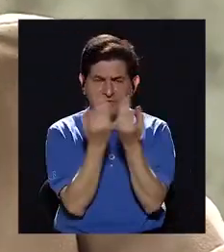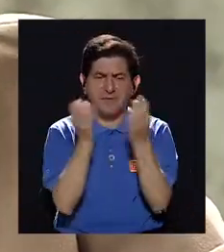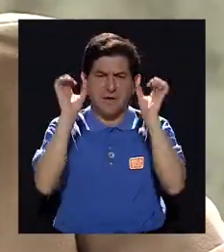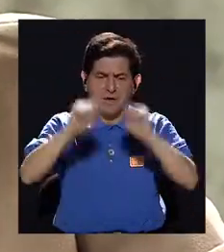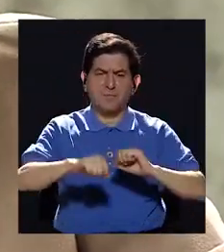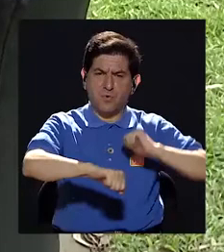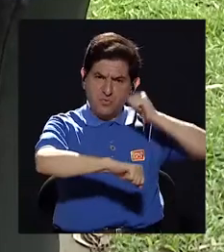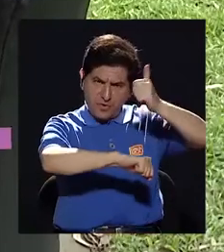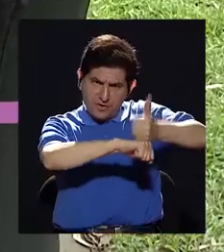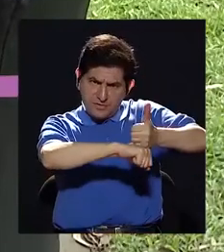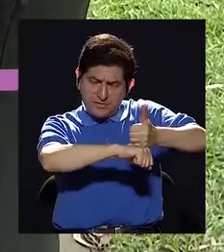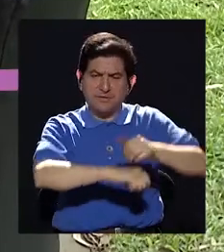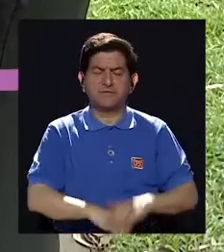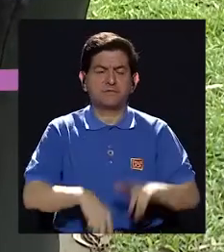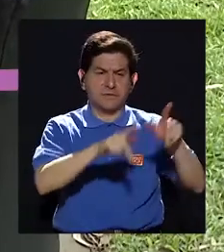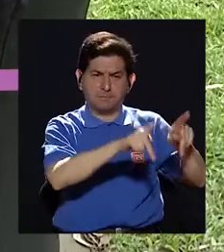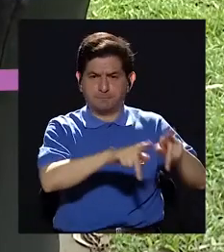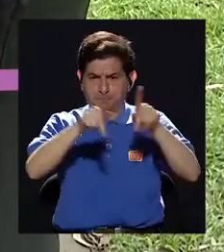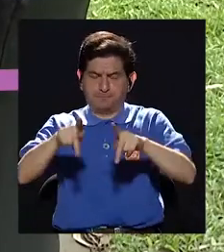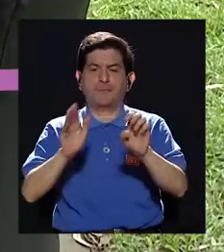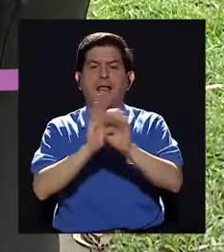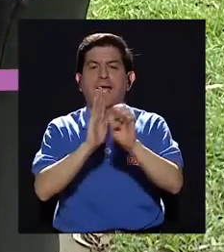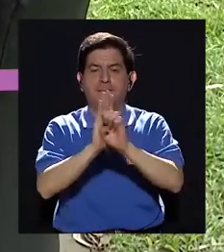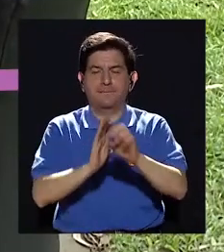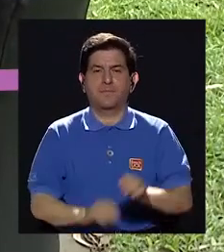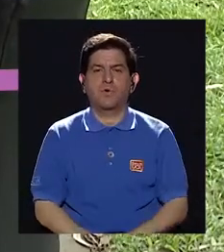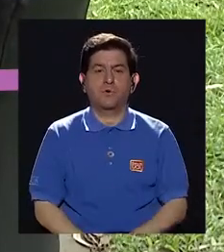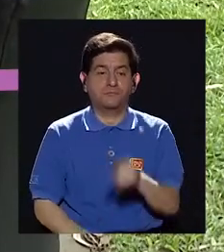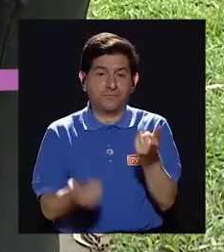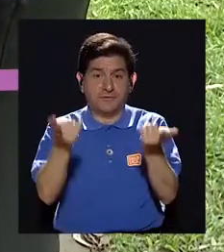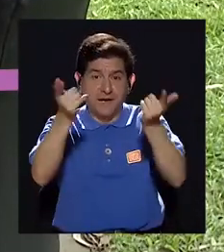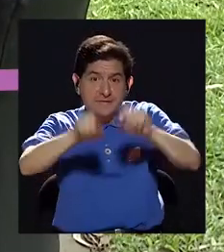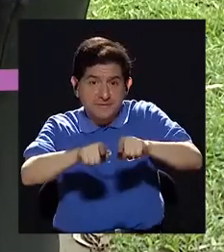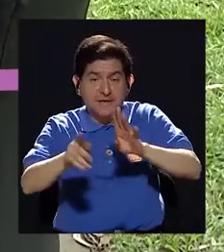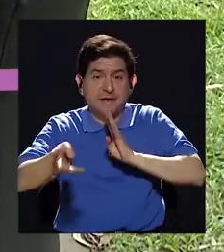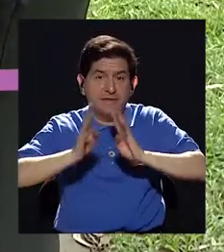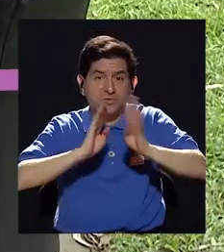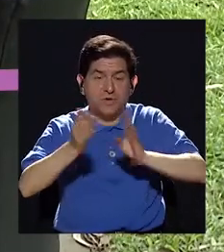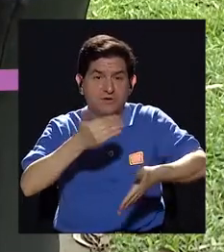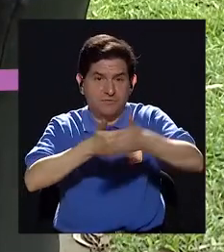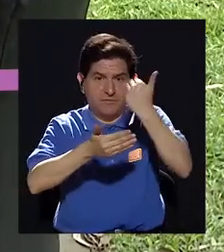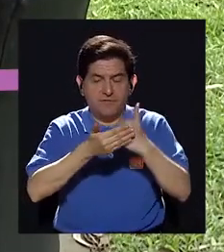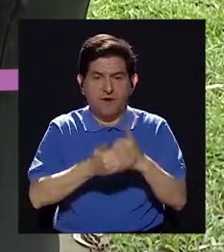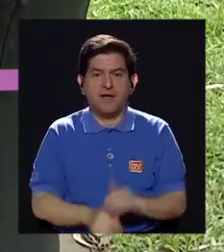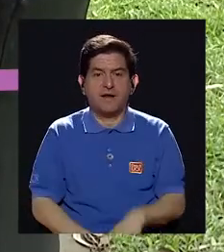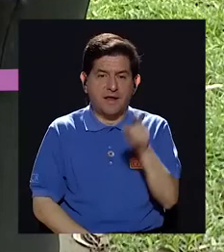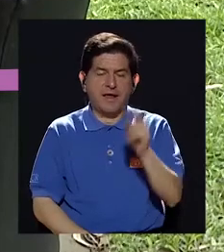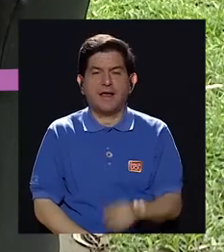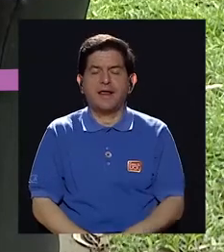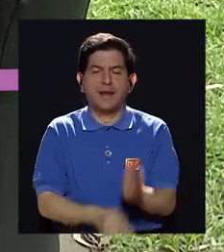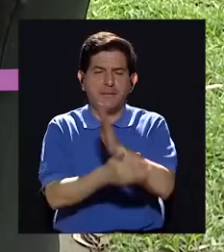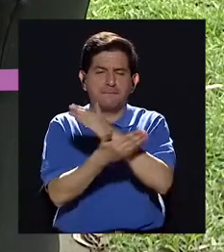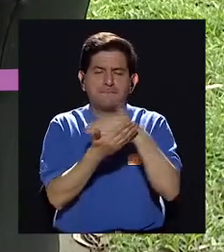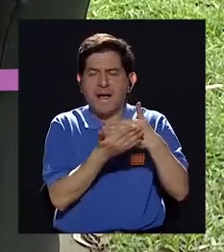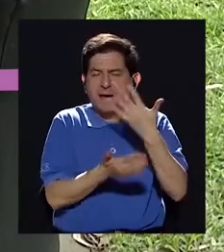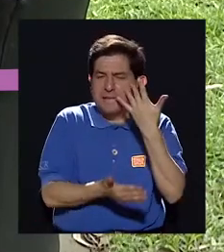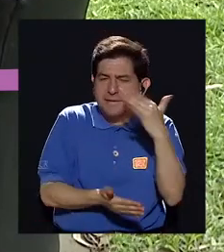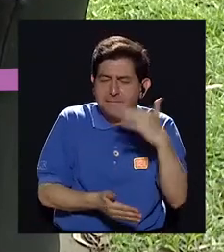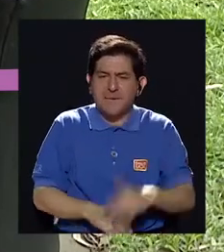cómo posicionar a la persona. Por ejemplo, en este caso que estamos hablando, cómo ponerlo